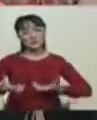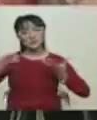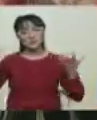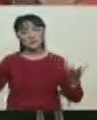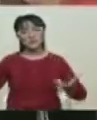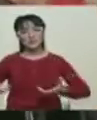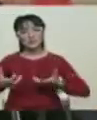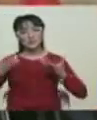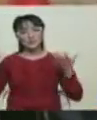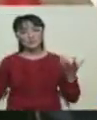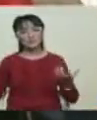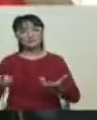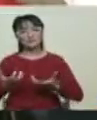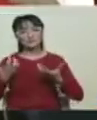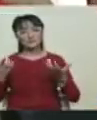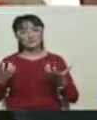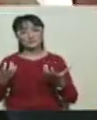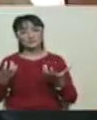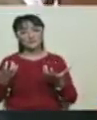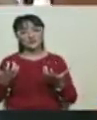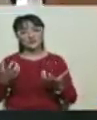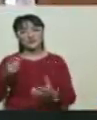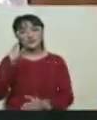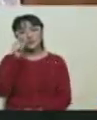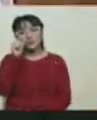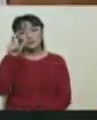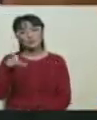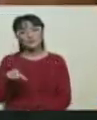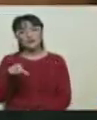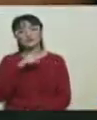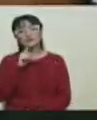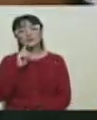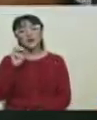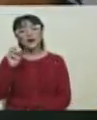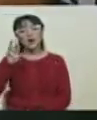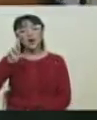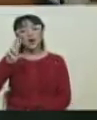incendiado, un muchacho llamado Orlando Figueroa.